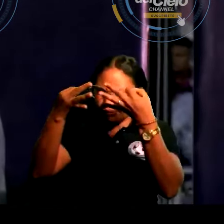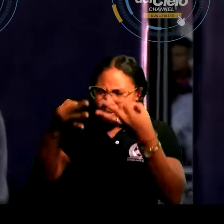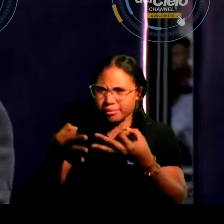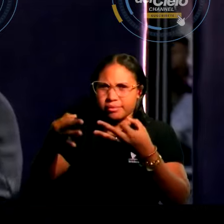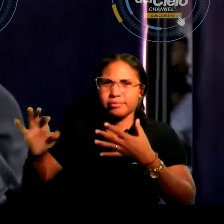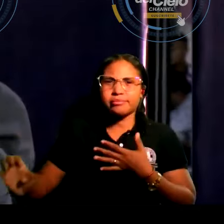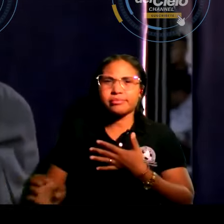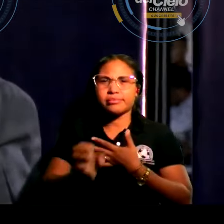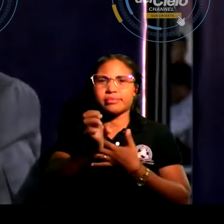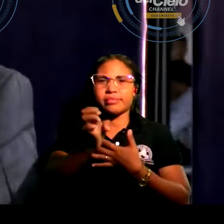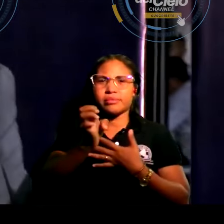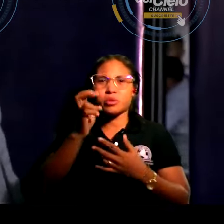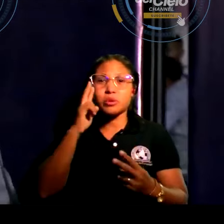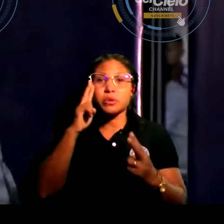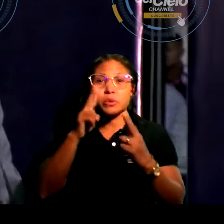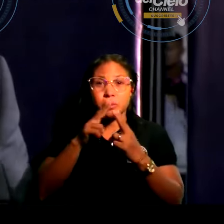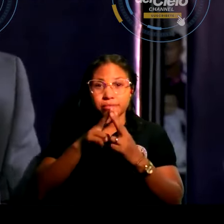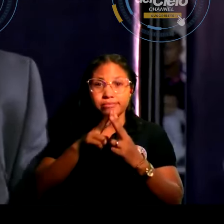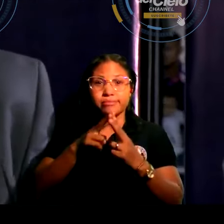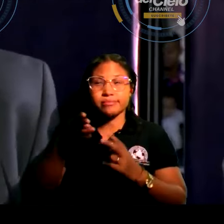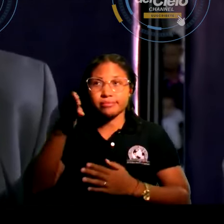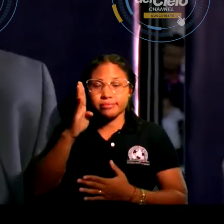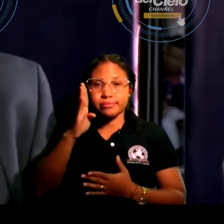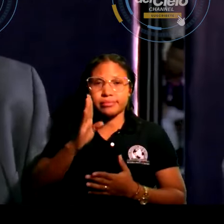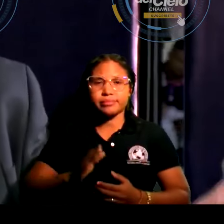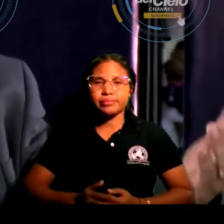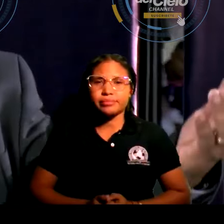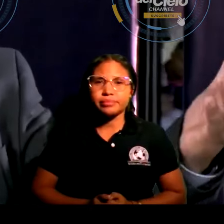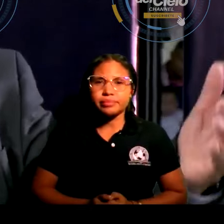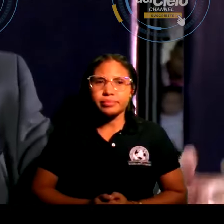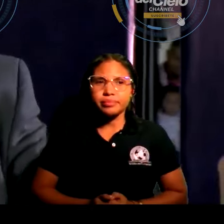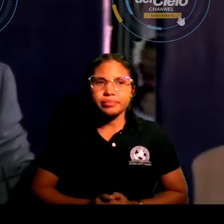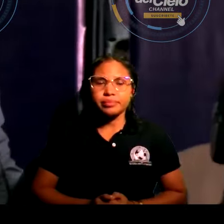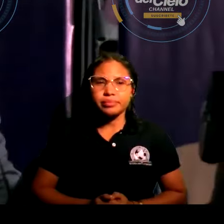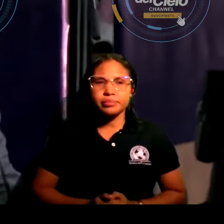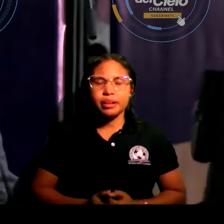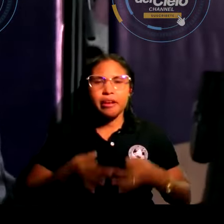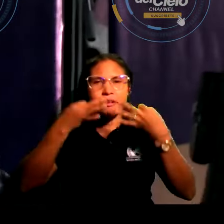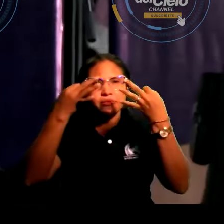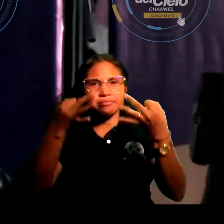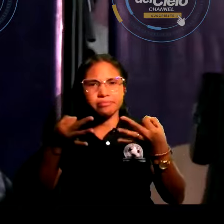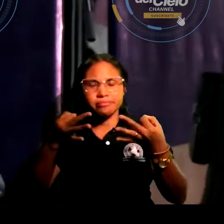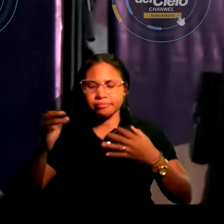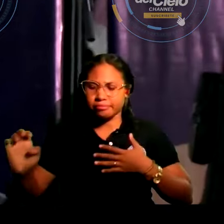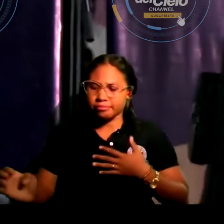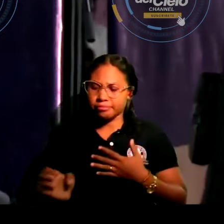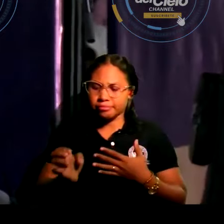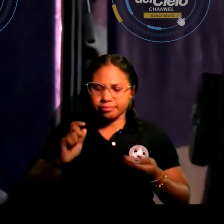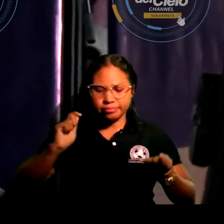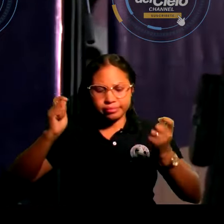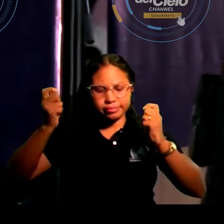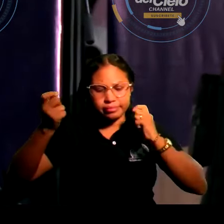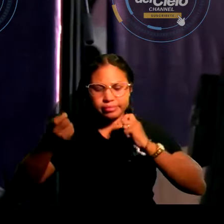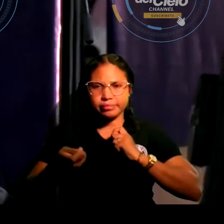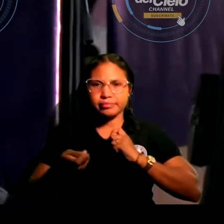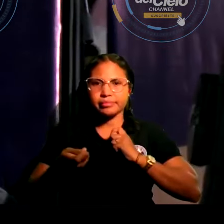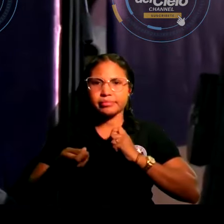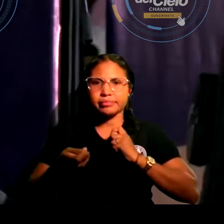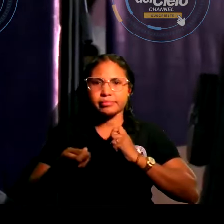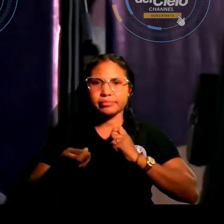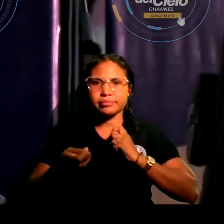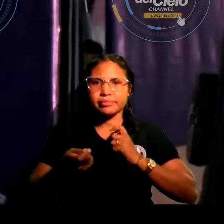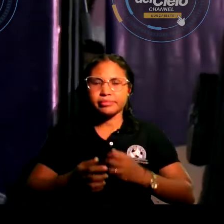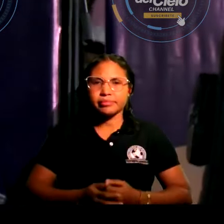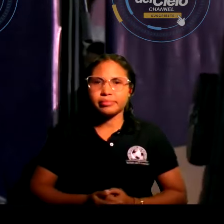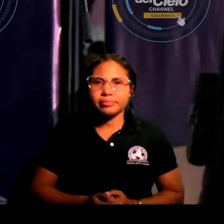evangelio. Aleluya. El verdadero evangelio transforma.